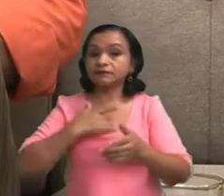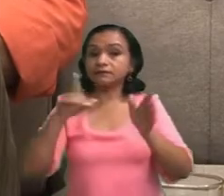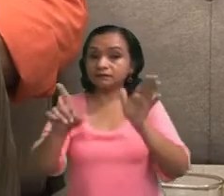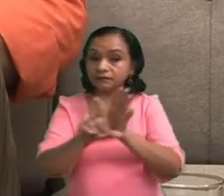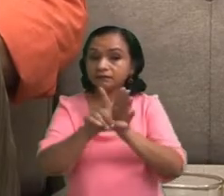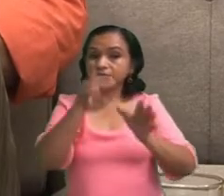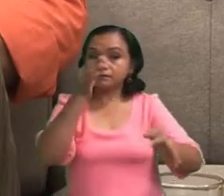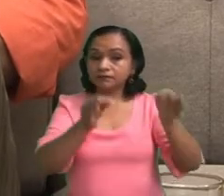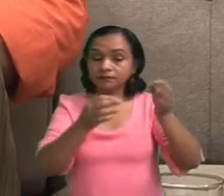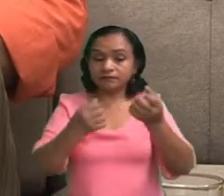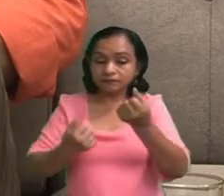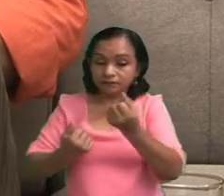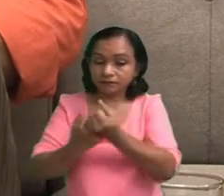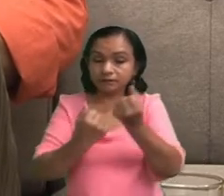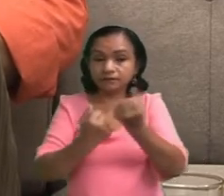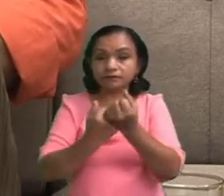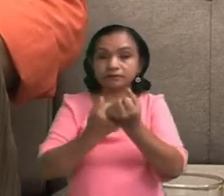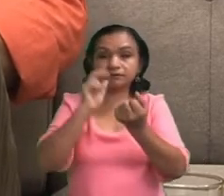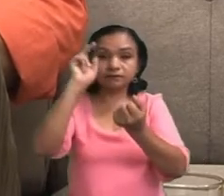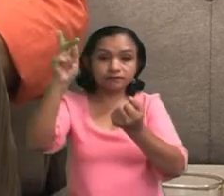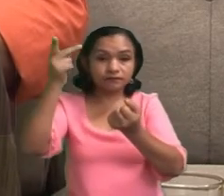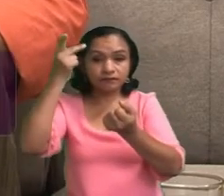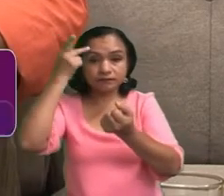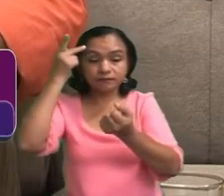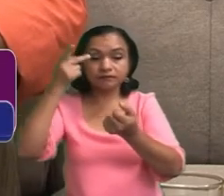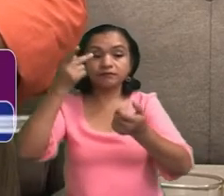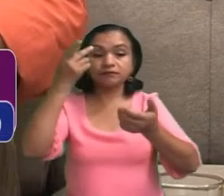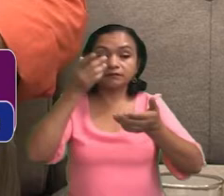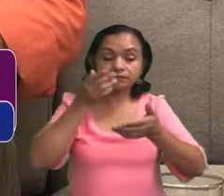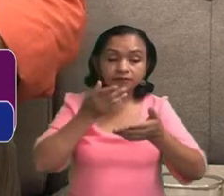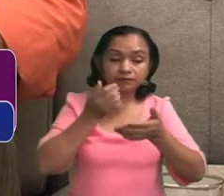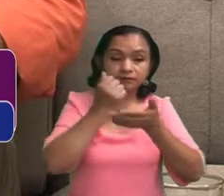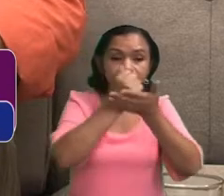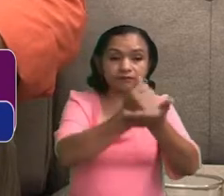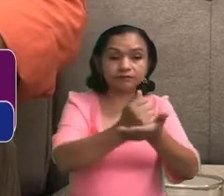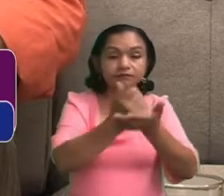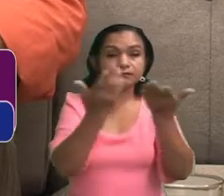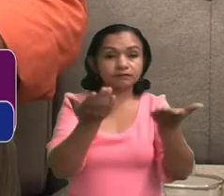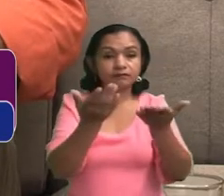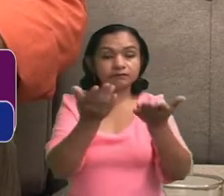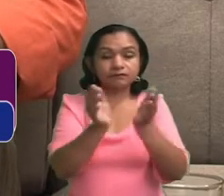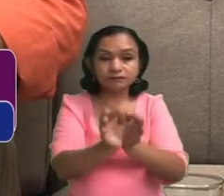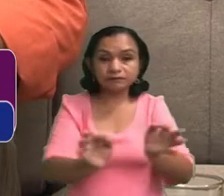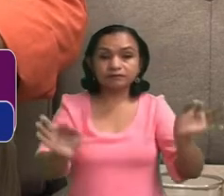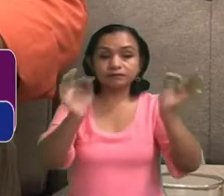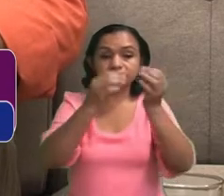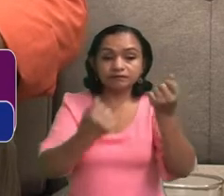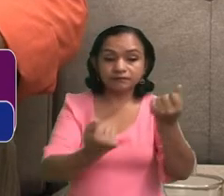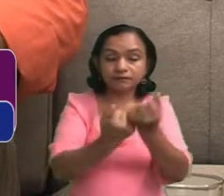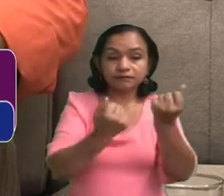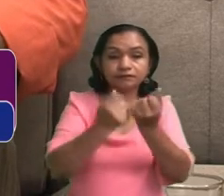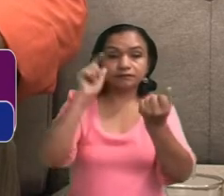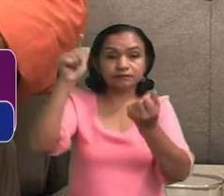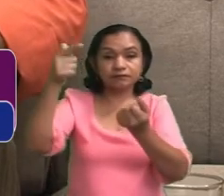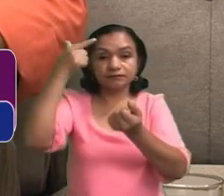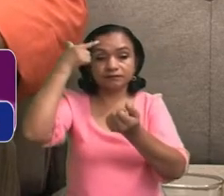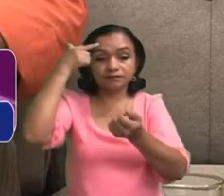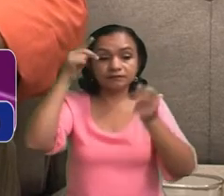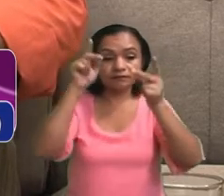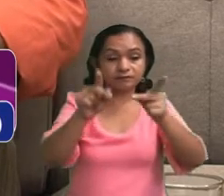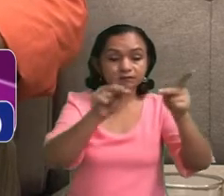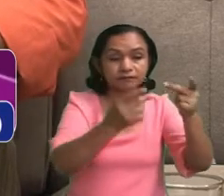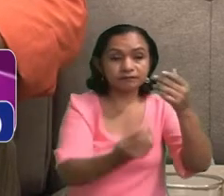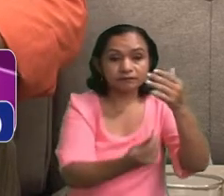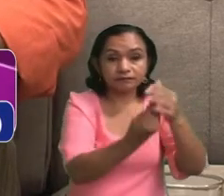un respaldo en políticas, en estrategias, lógicamente un respaldo fundamental de gobierno. Entonces vos ves